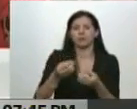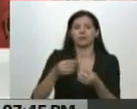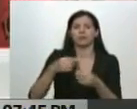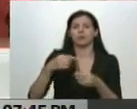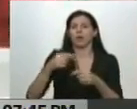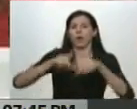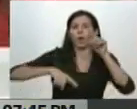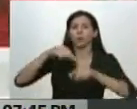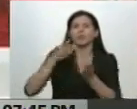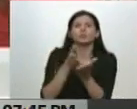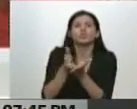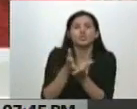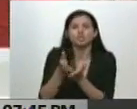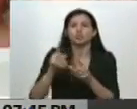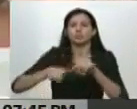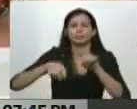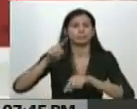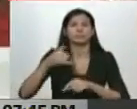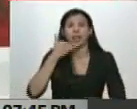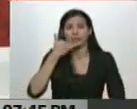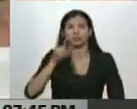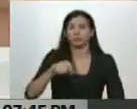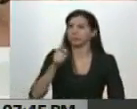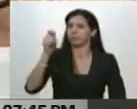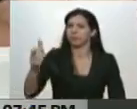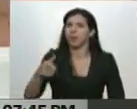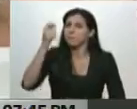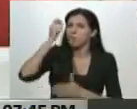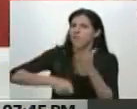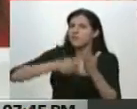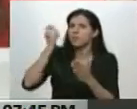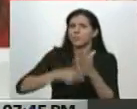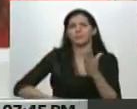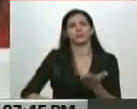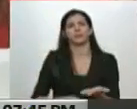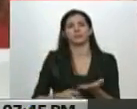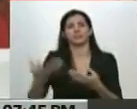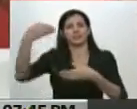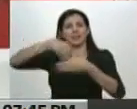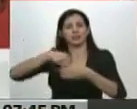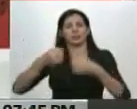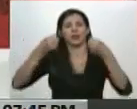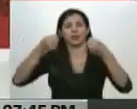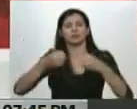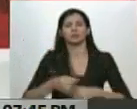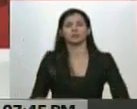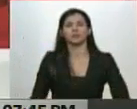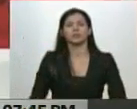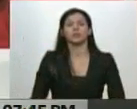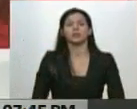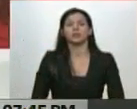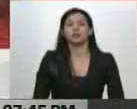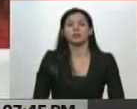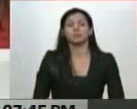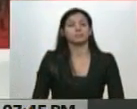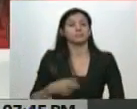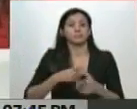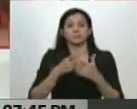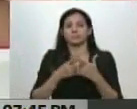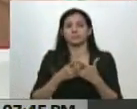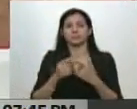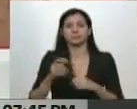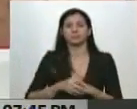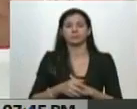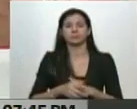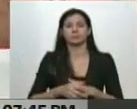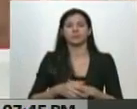uso prohibido, hasta teléfono. Todo lo que está prohibido que esté en un recinto penitenciario. Y por supuesto que los penales que